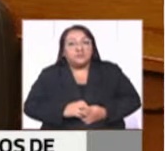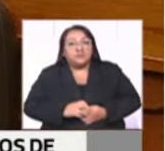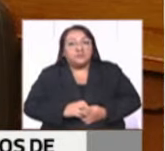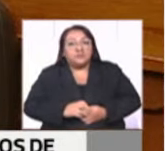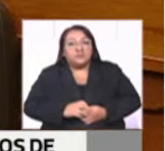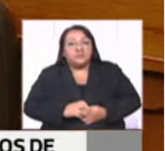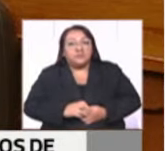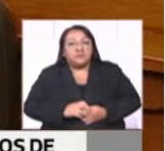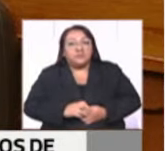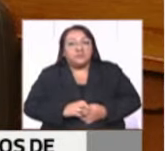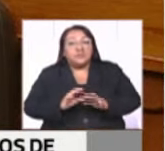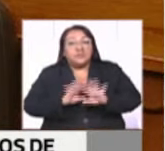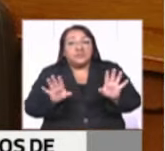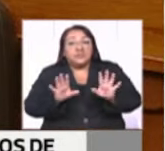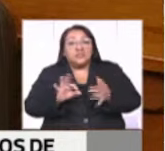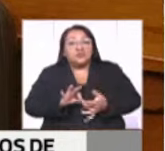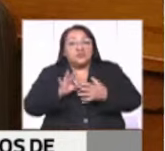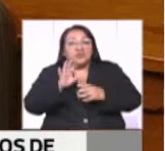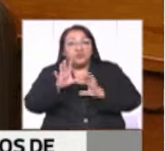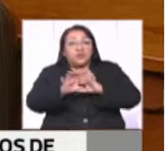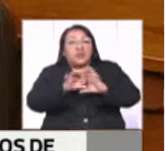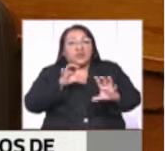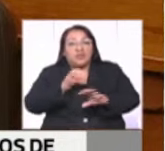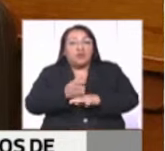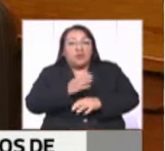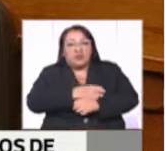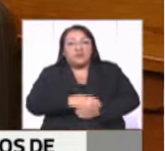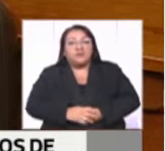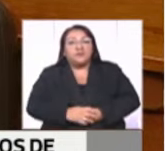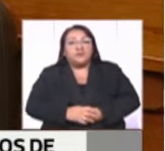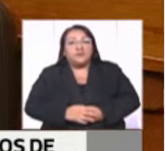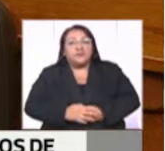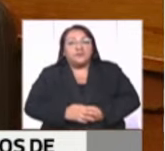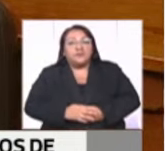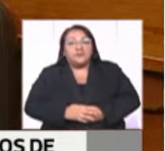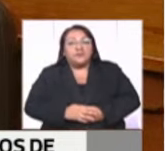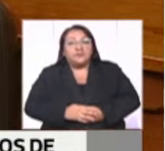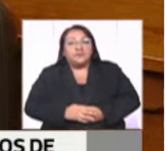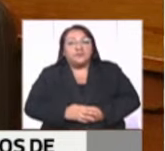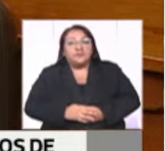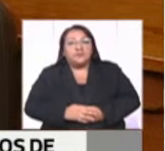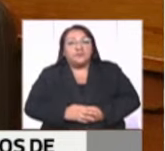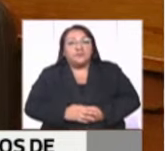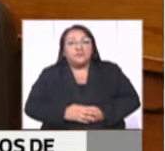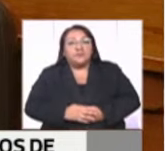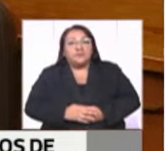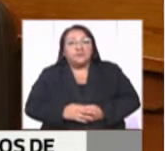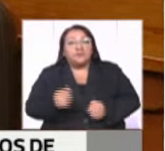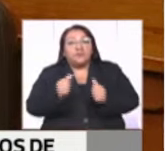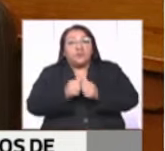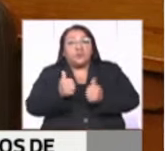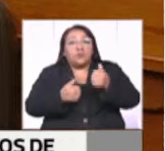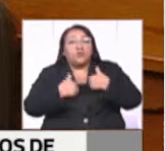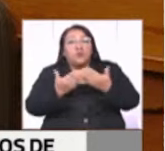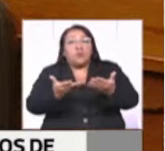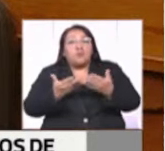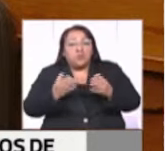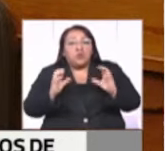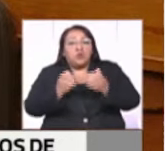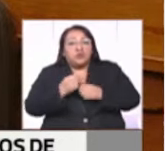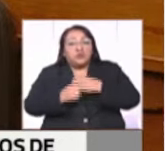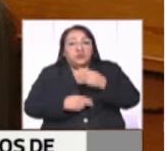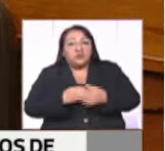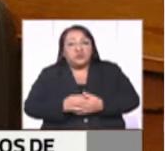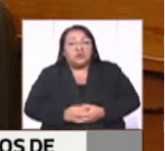sin ninguna excepción. Es un retiro facultativo, de las cuales creo y pido a la